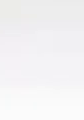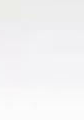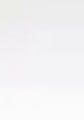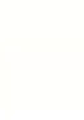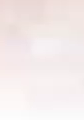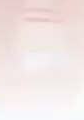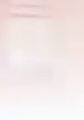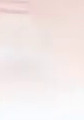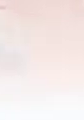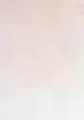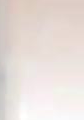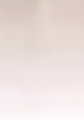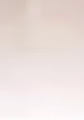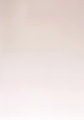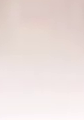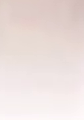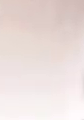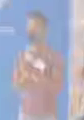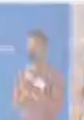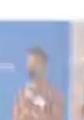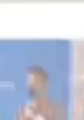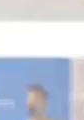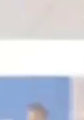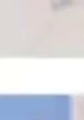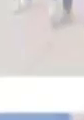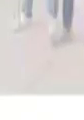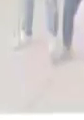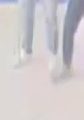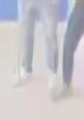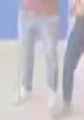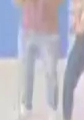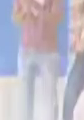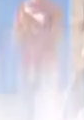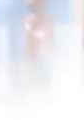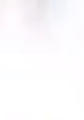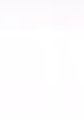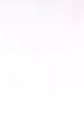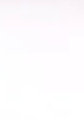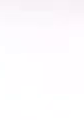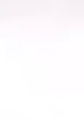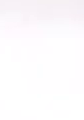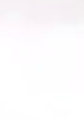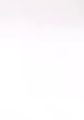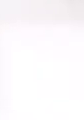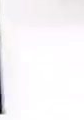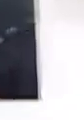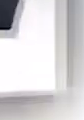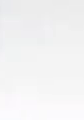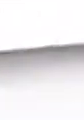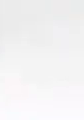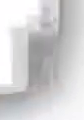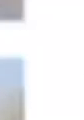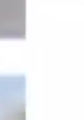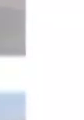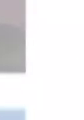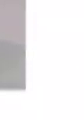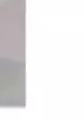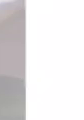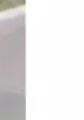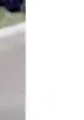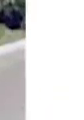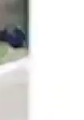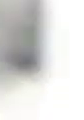y somos la letra, la voz se retumba, el canto se respeta, yo vine a entregar mi corazón, estoy hablándote en nombre de una generación.